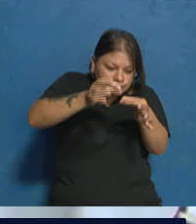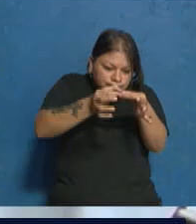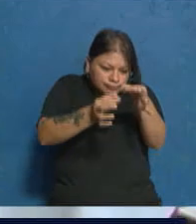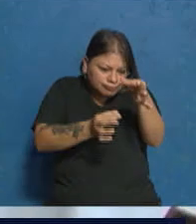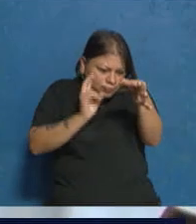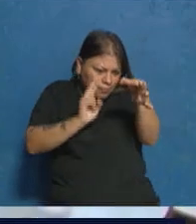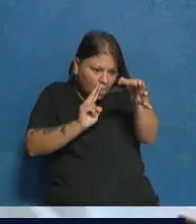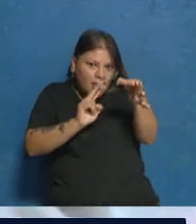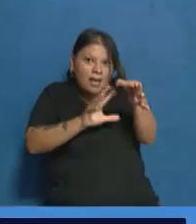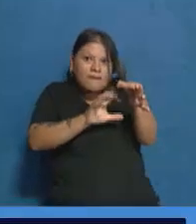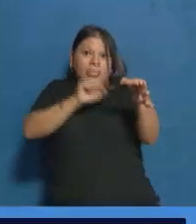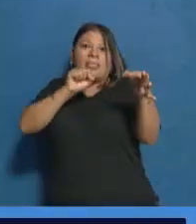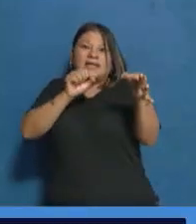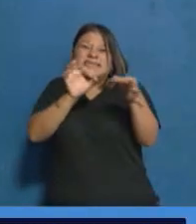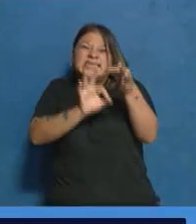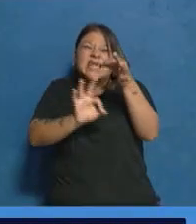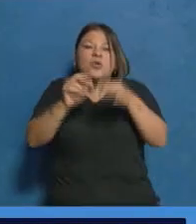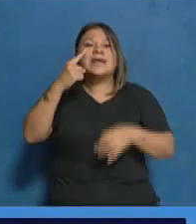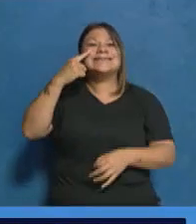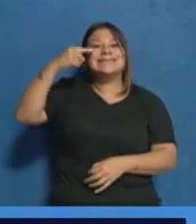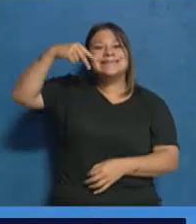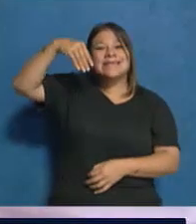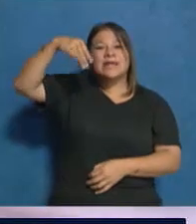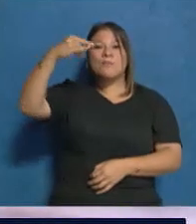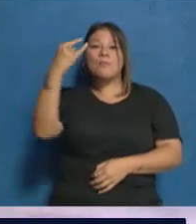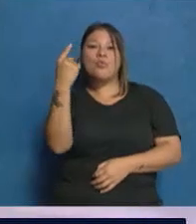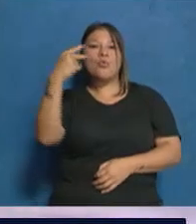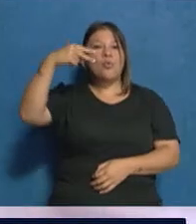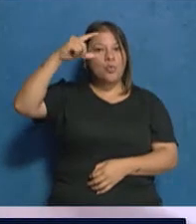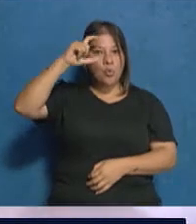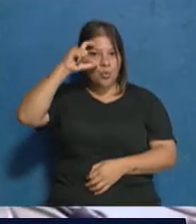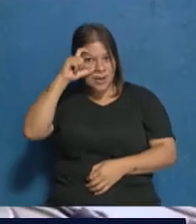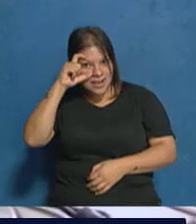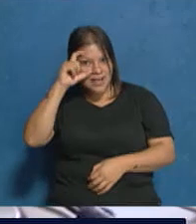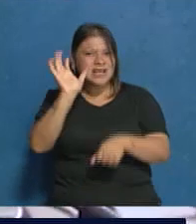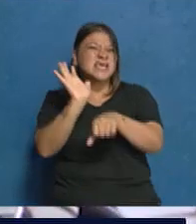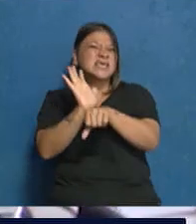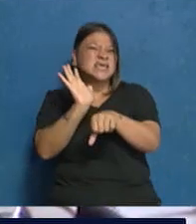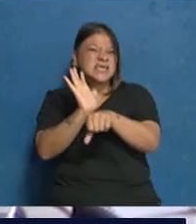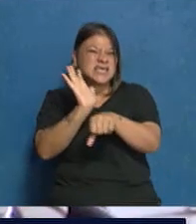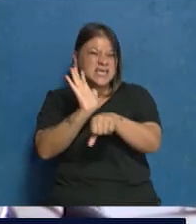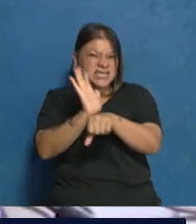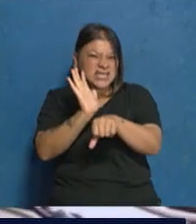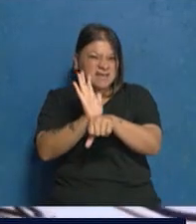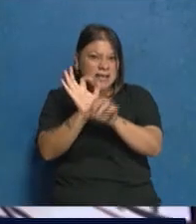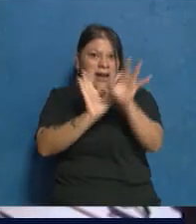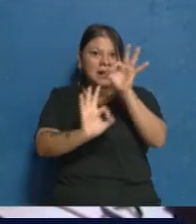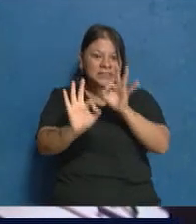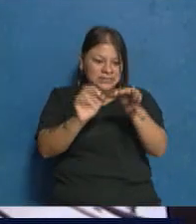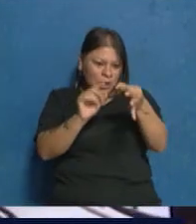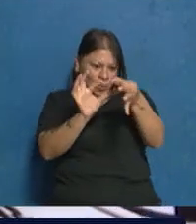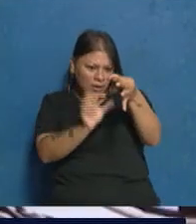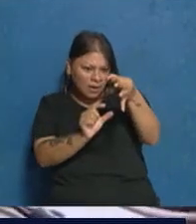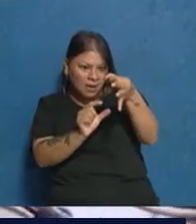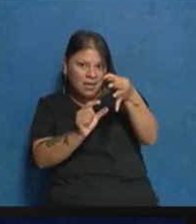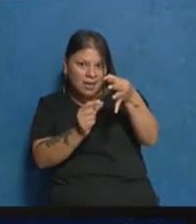muy inmunogénicas. Es decir, células que, por lo menos in vitro, tienen una capacidad de desarrollar una gran respuesta inmune y